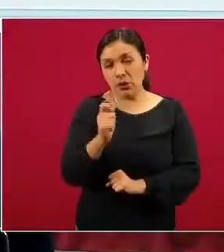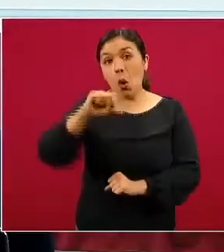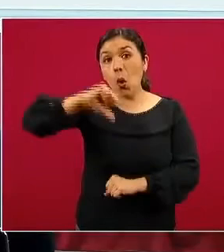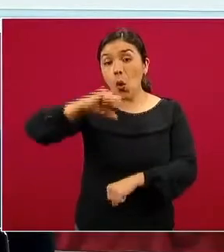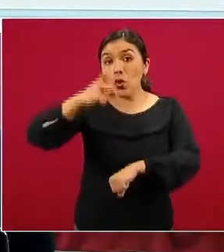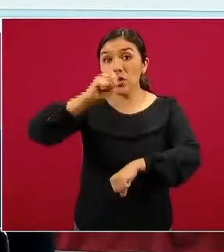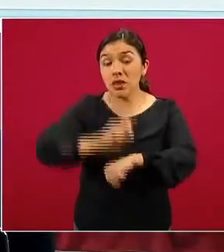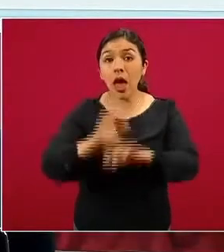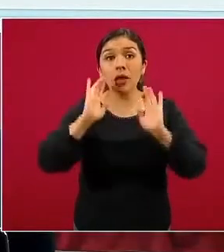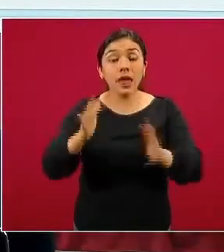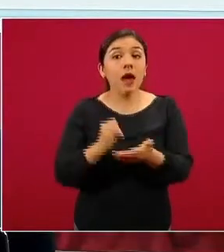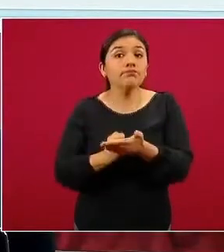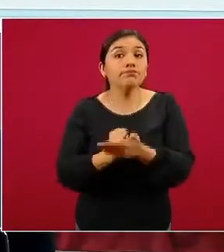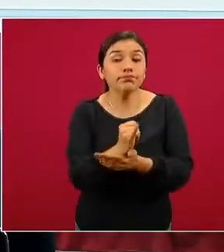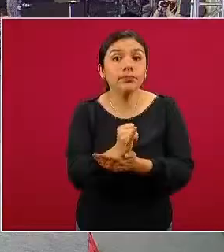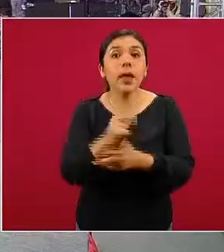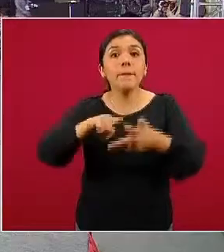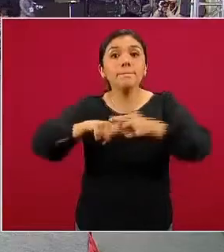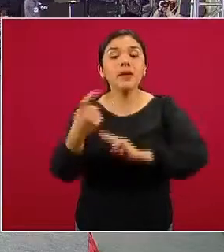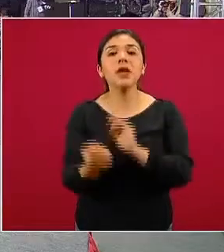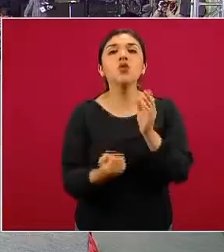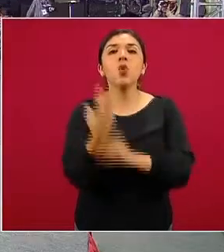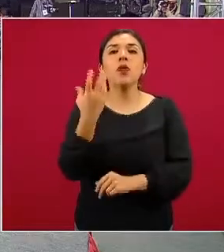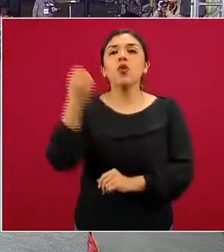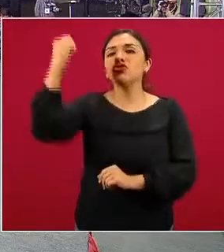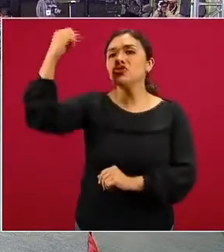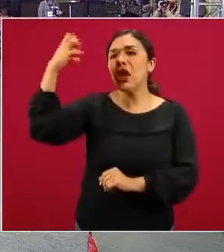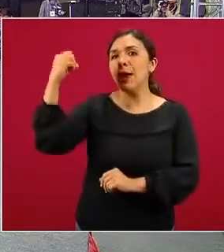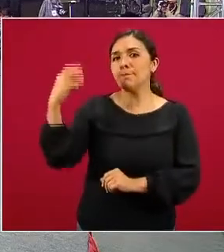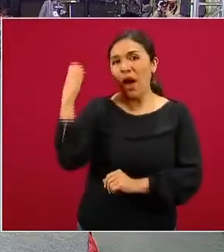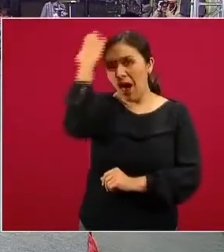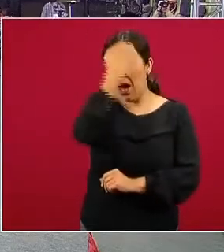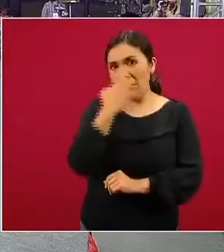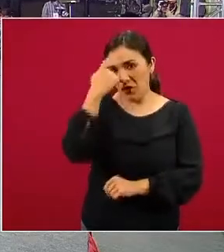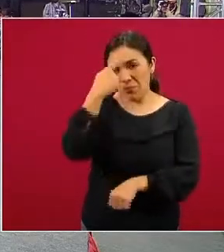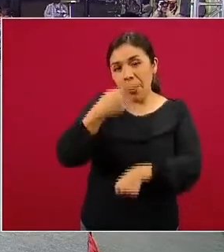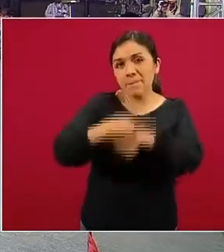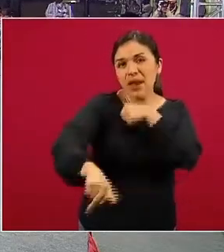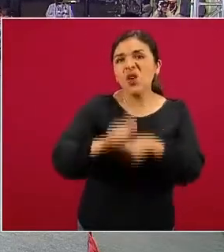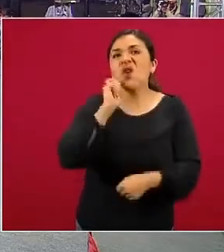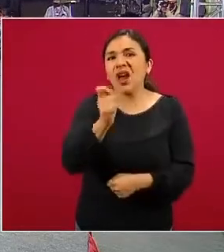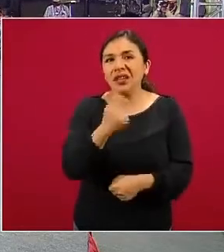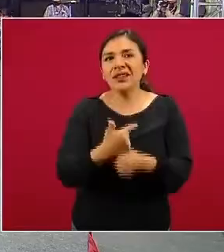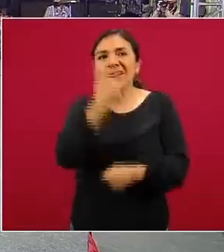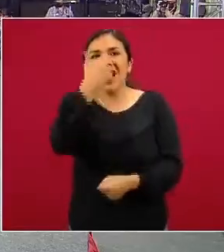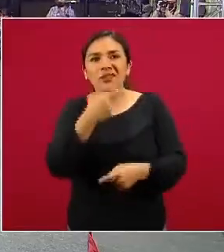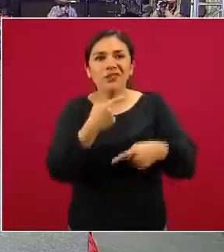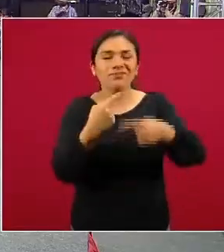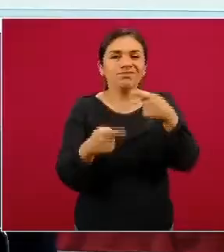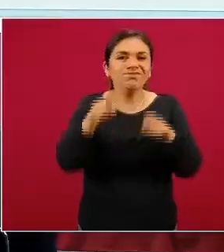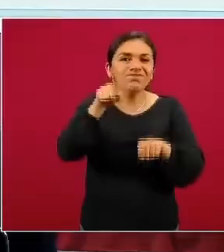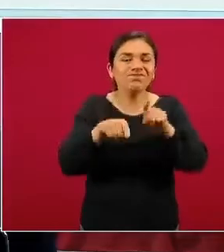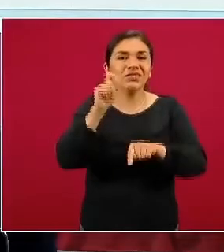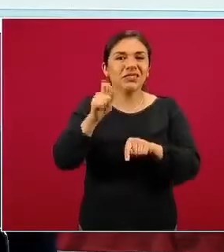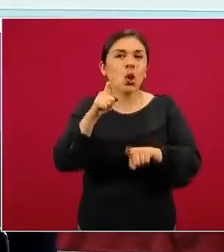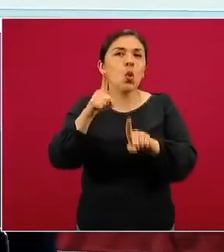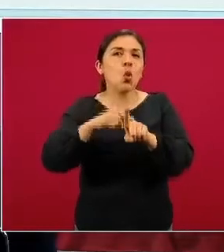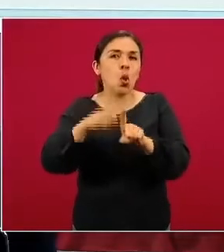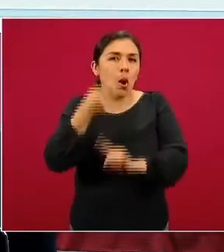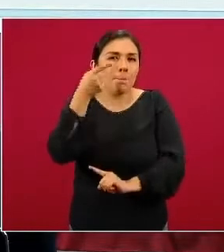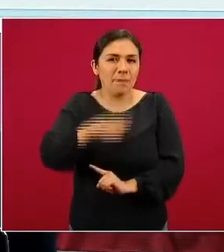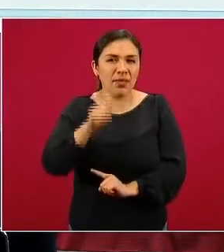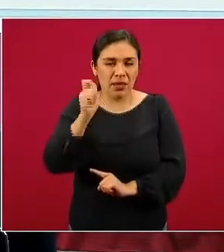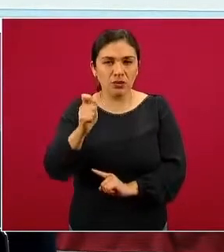hoy entró en vigencia una nueva evaluación de riesgos del semáforo COVID que tiene precisamente